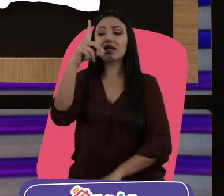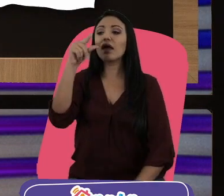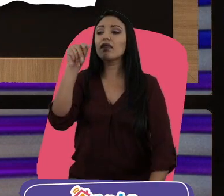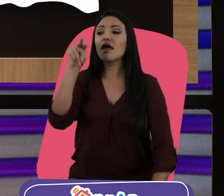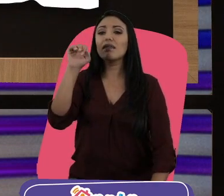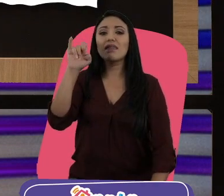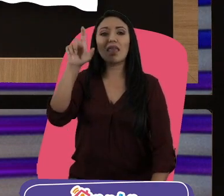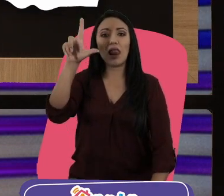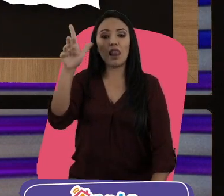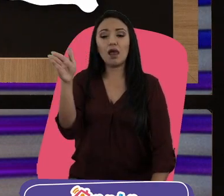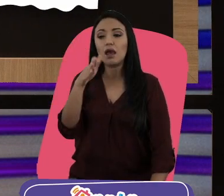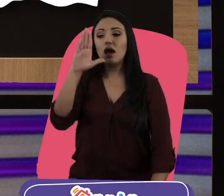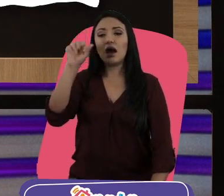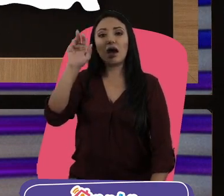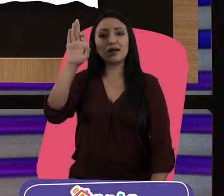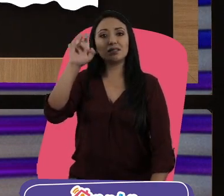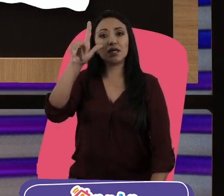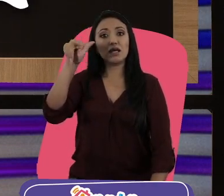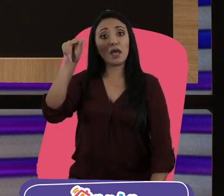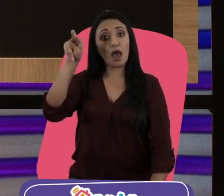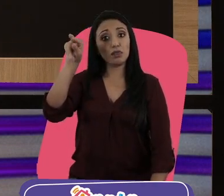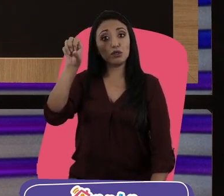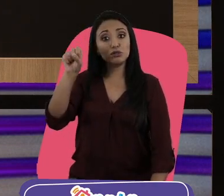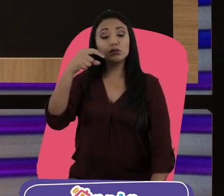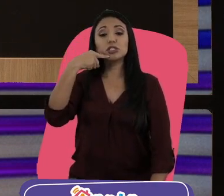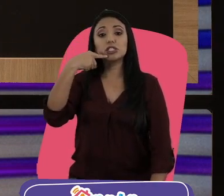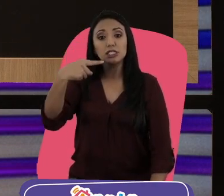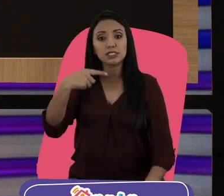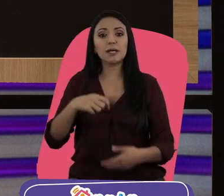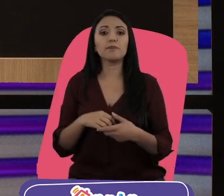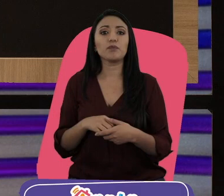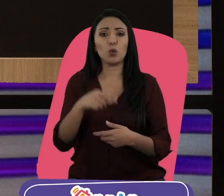propuesta muy interesante y él nos dice